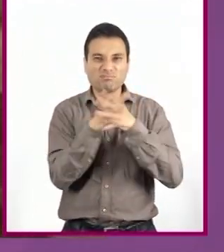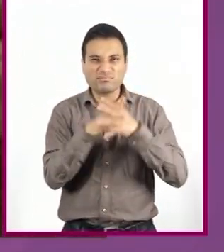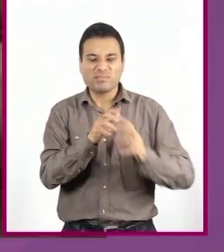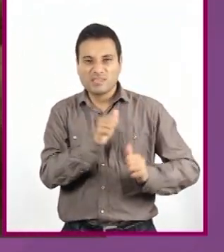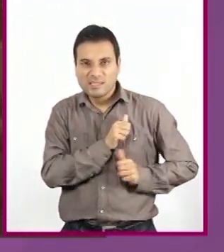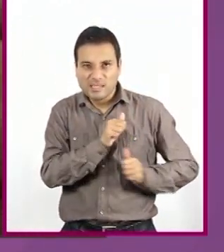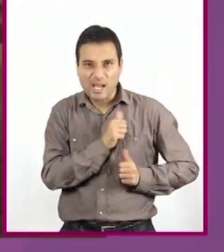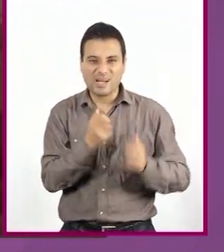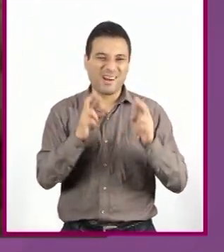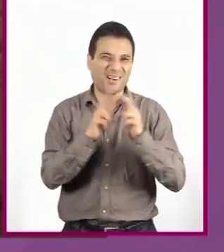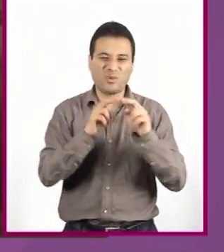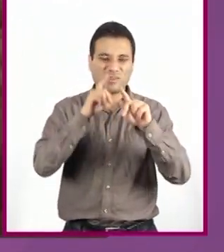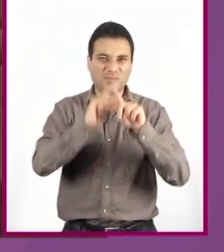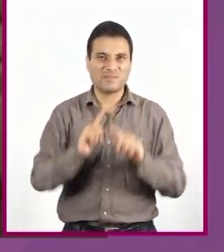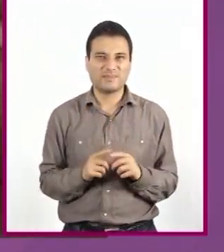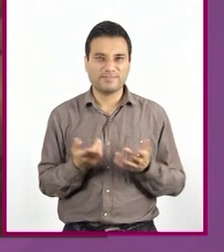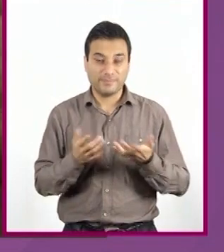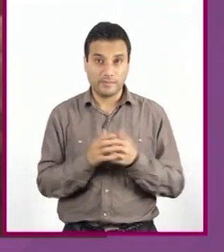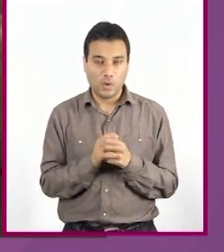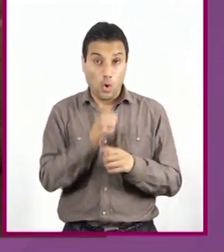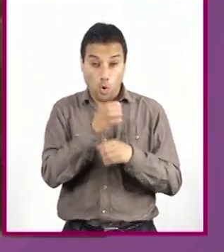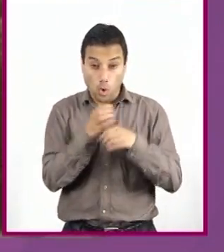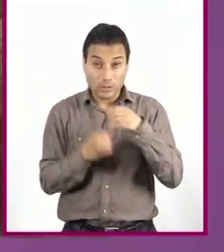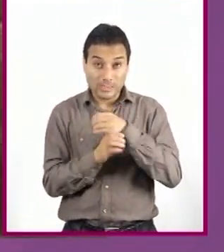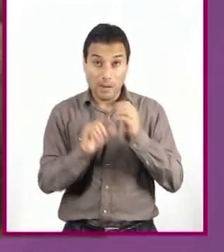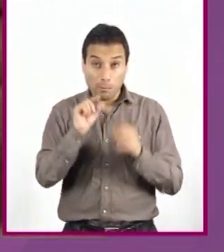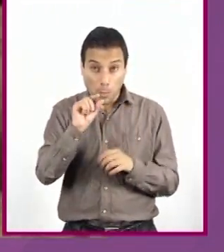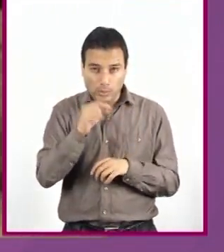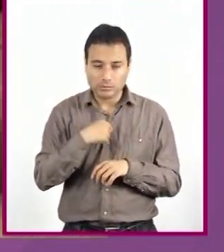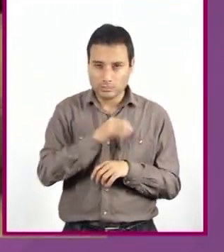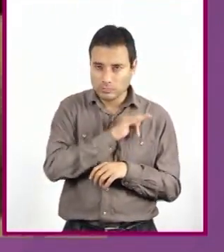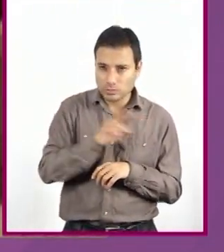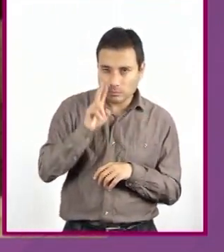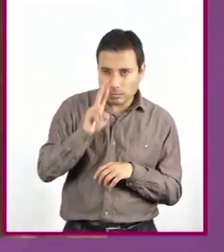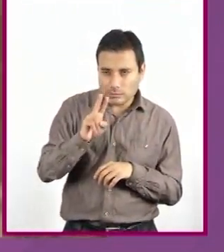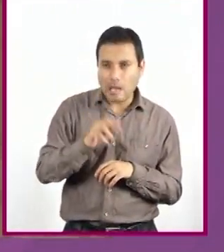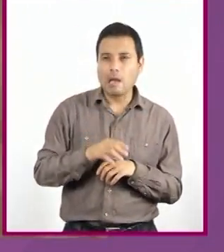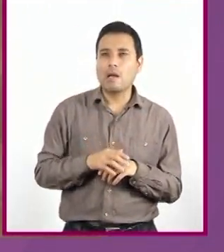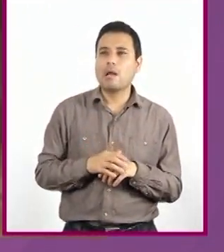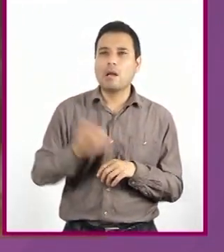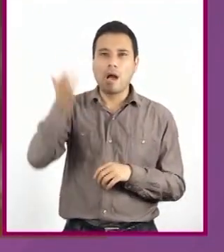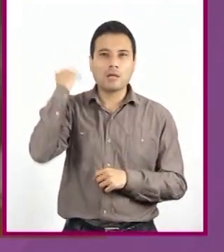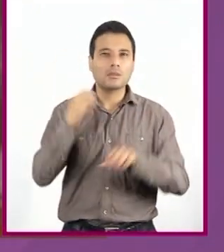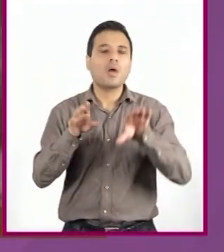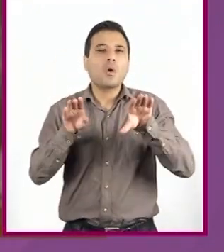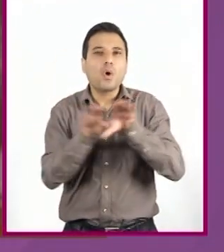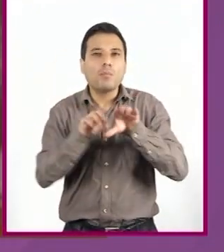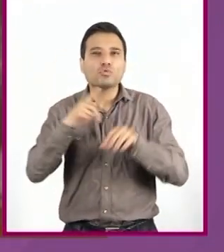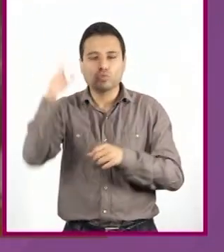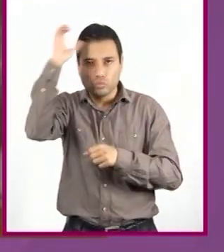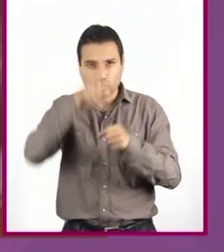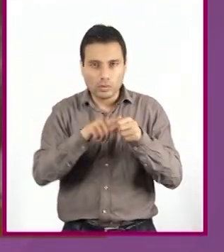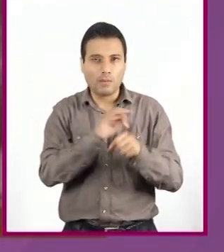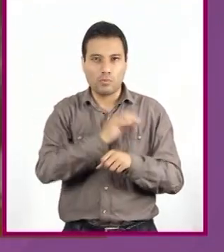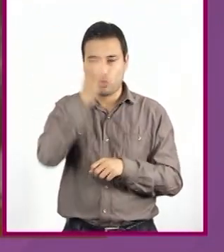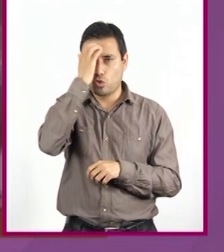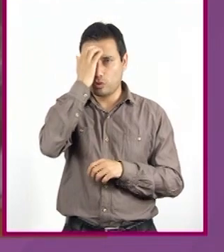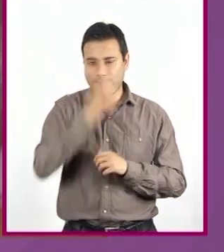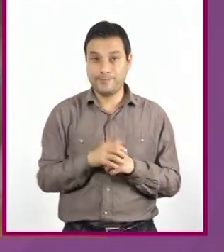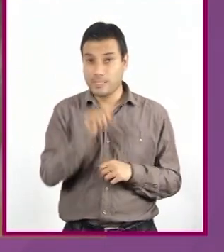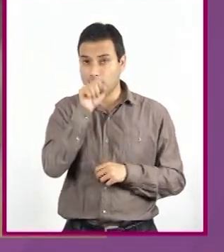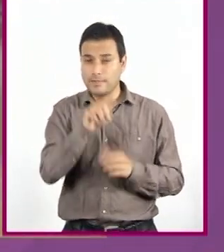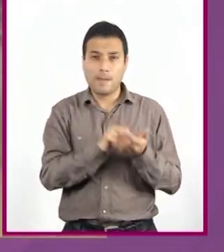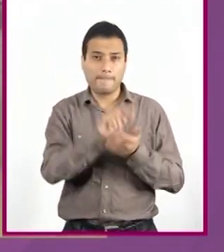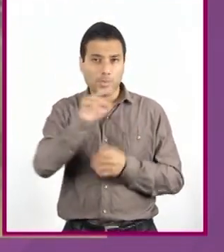lo poco que queda nos permite imaginar parte de su concepción del mundo. A través de la escultura y la